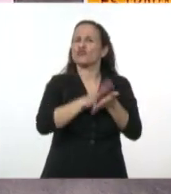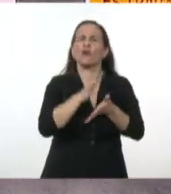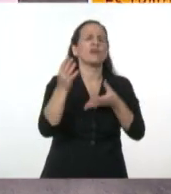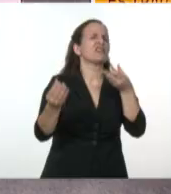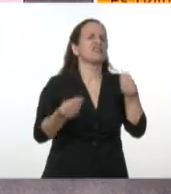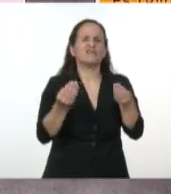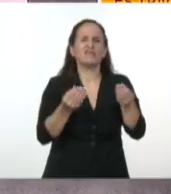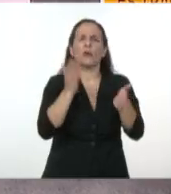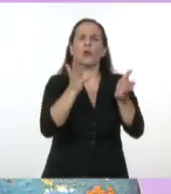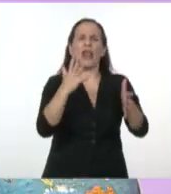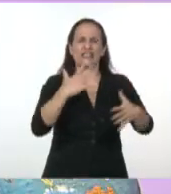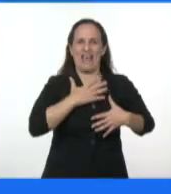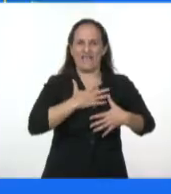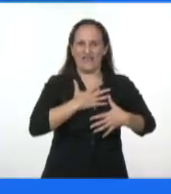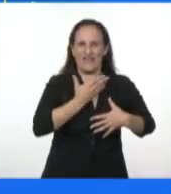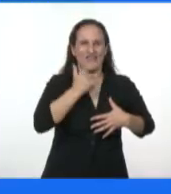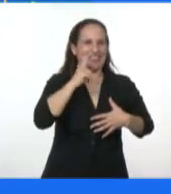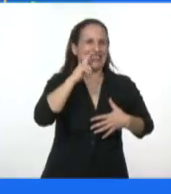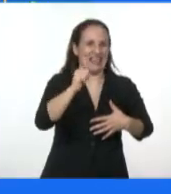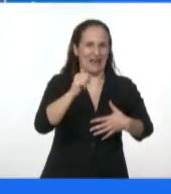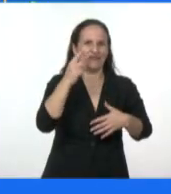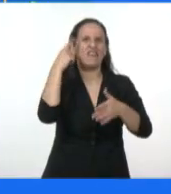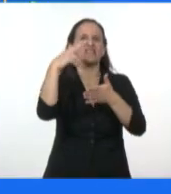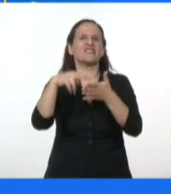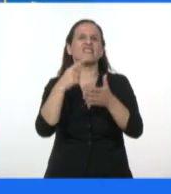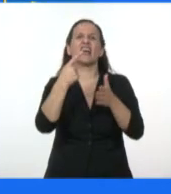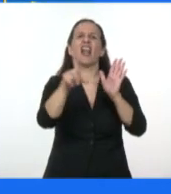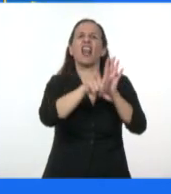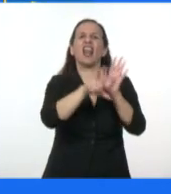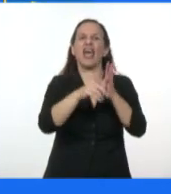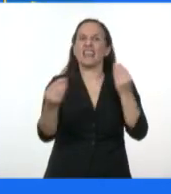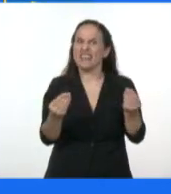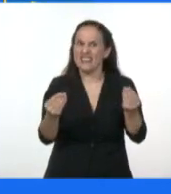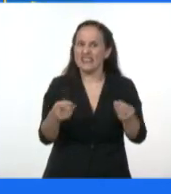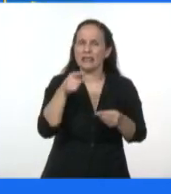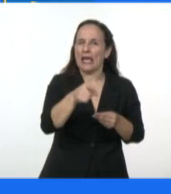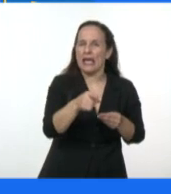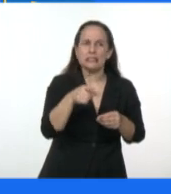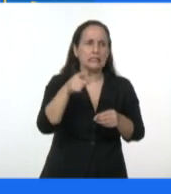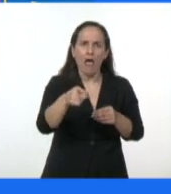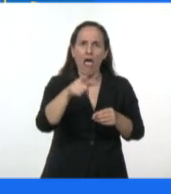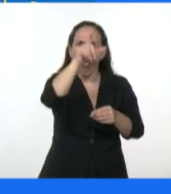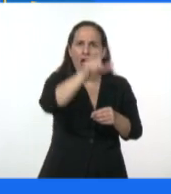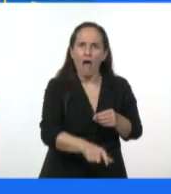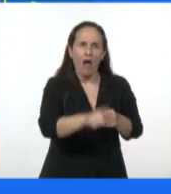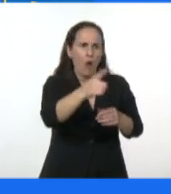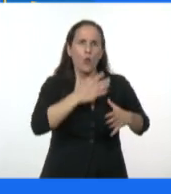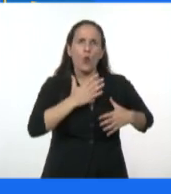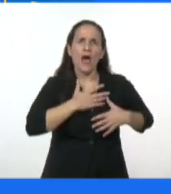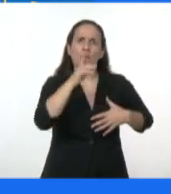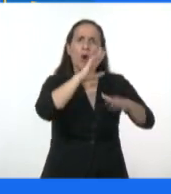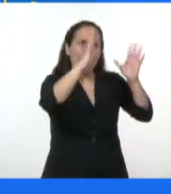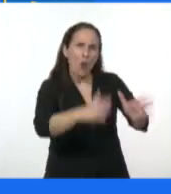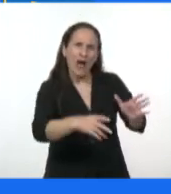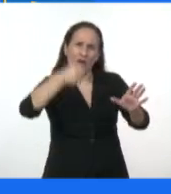considera violencia física. A ver, vamos a leerla, vamos a ver qué dice la ley, ¿eh? La violencia física es aquella que se emplea contra el cuerpo de la mujer